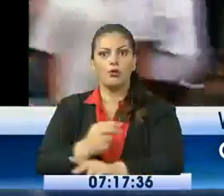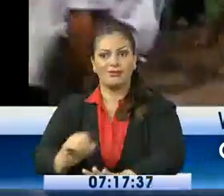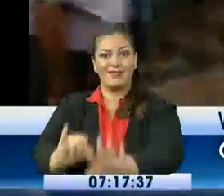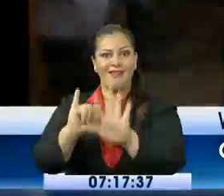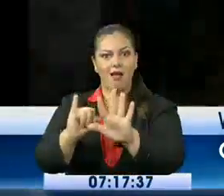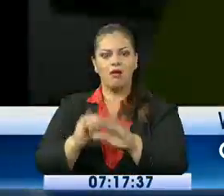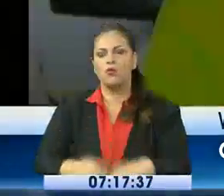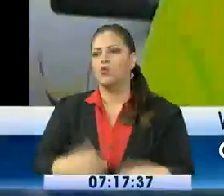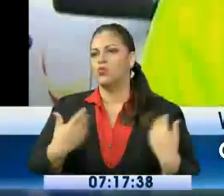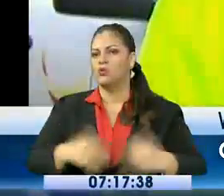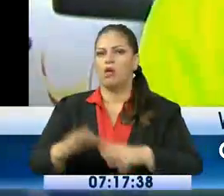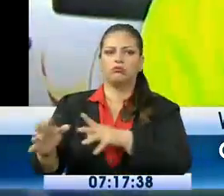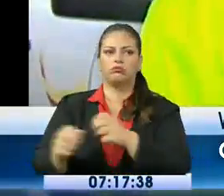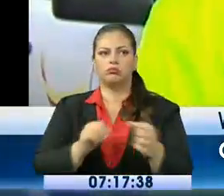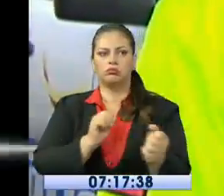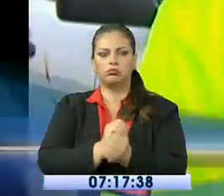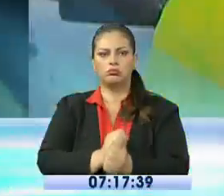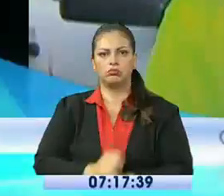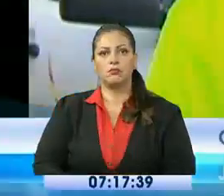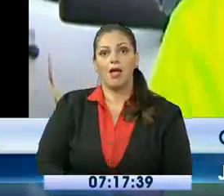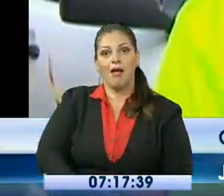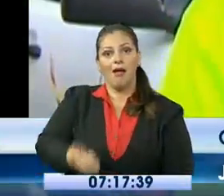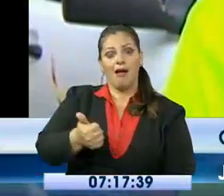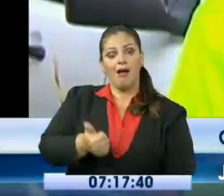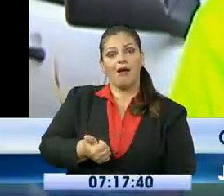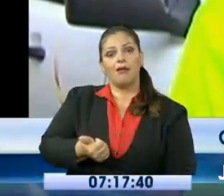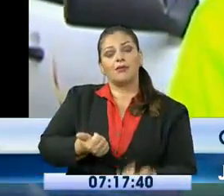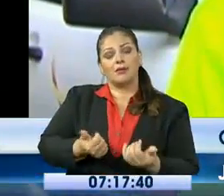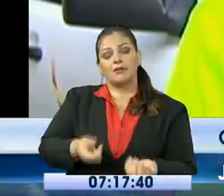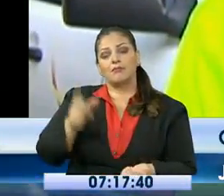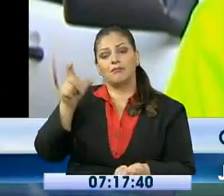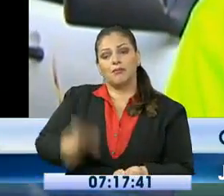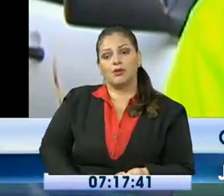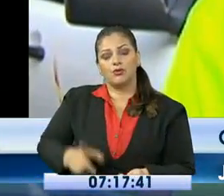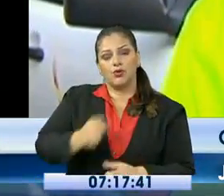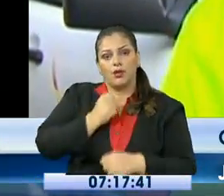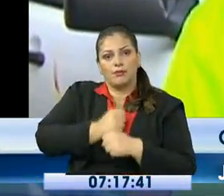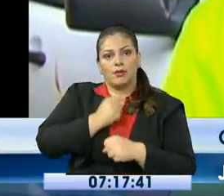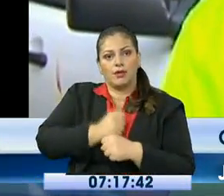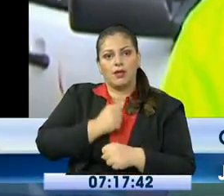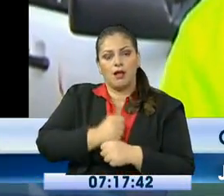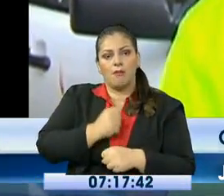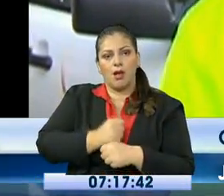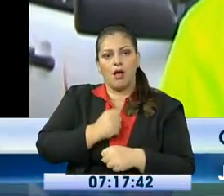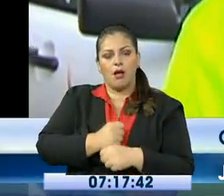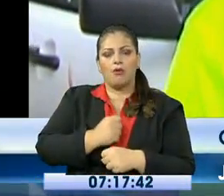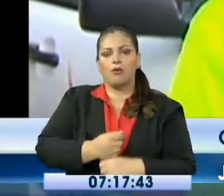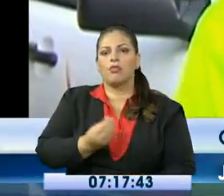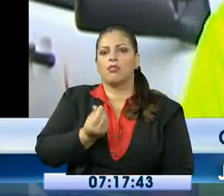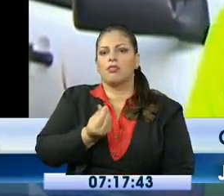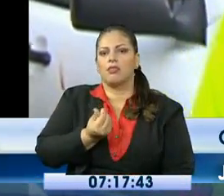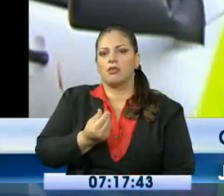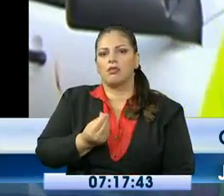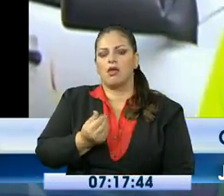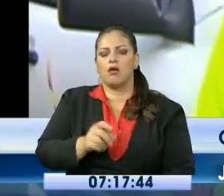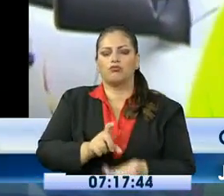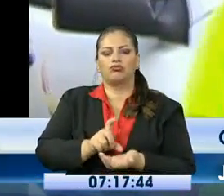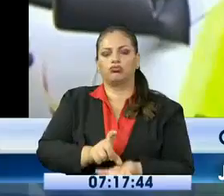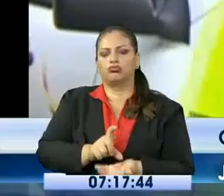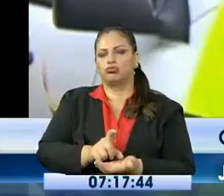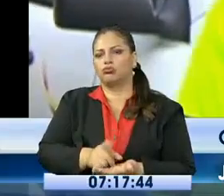pretendió asaltar mediante el uso de la fuerza a una persona que se dedica al cambio de